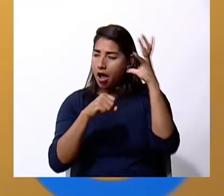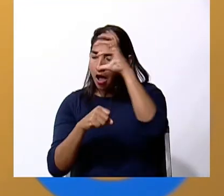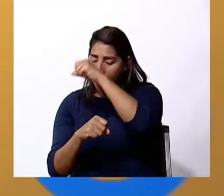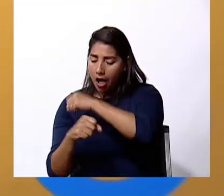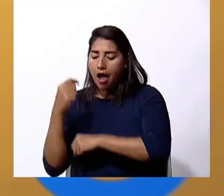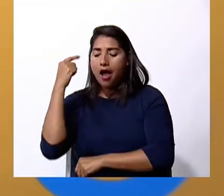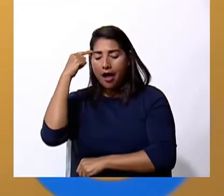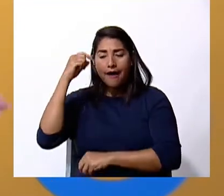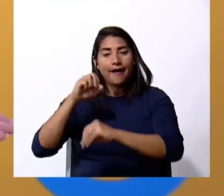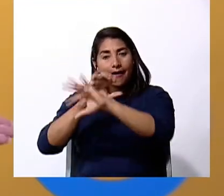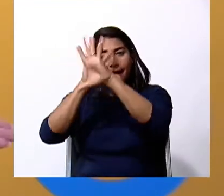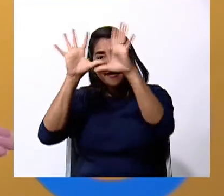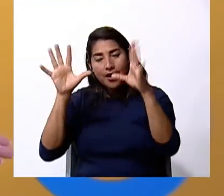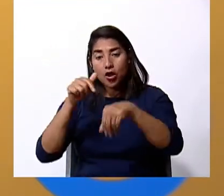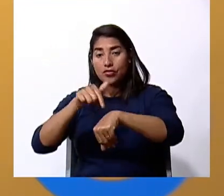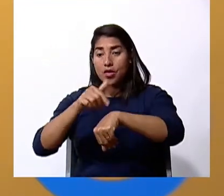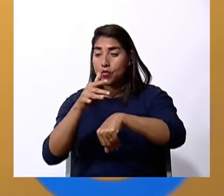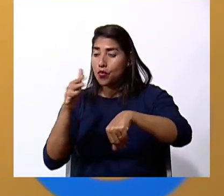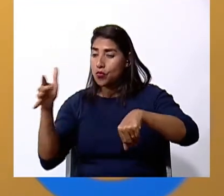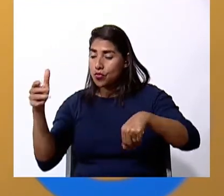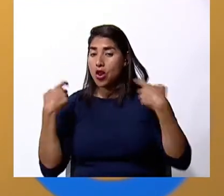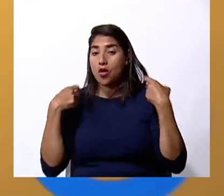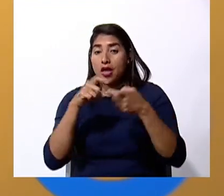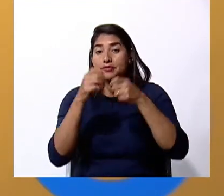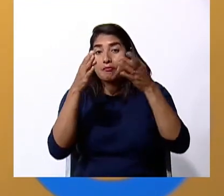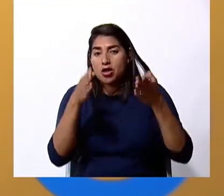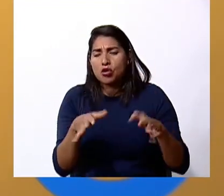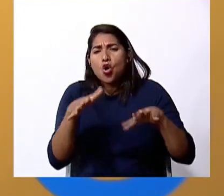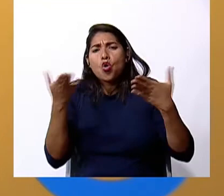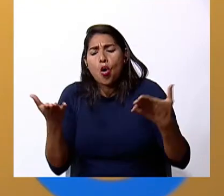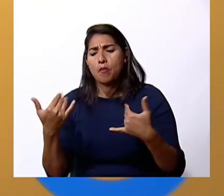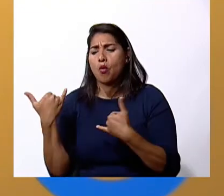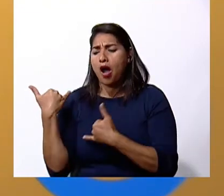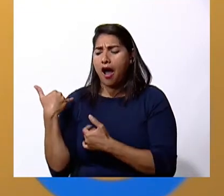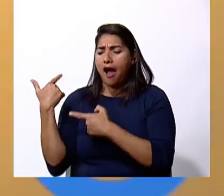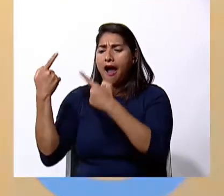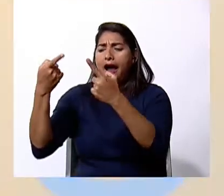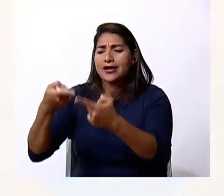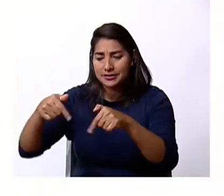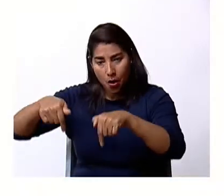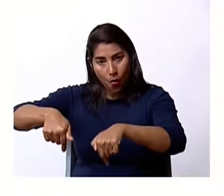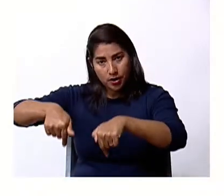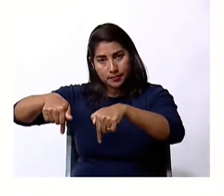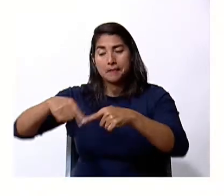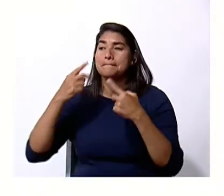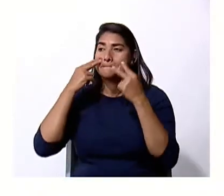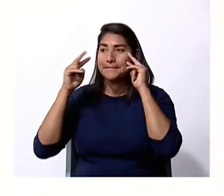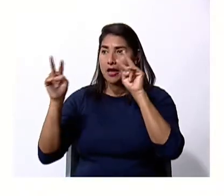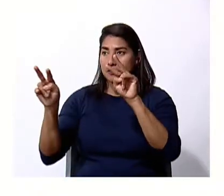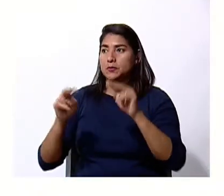quede claro cómo era en la época colonial y cómo es en el día de hoy. Vamos a ver.